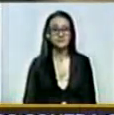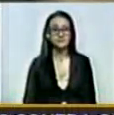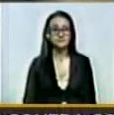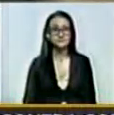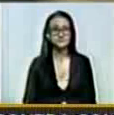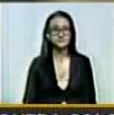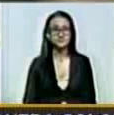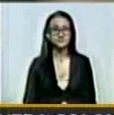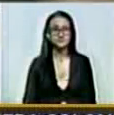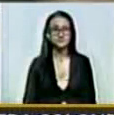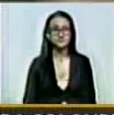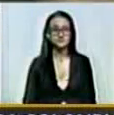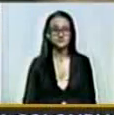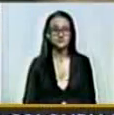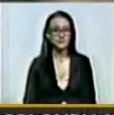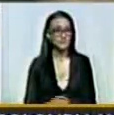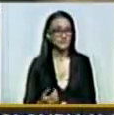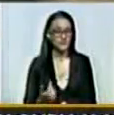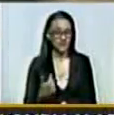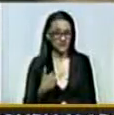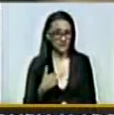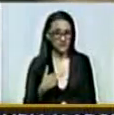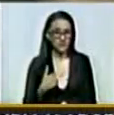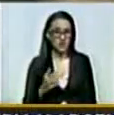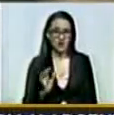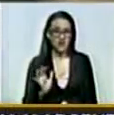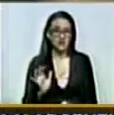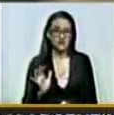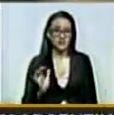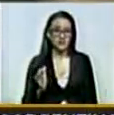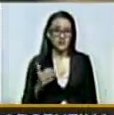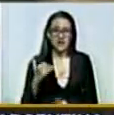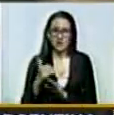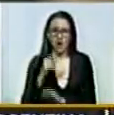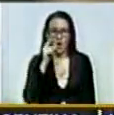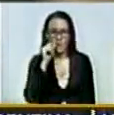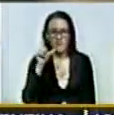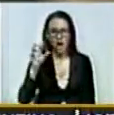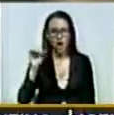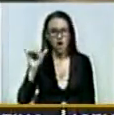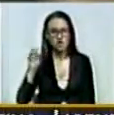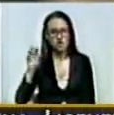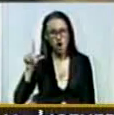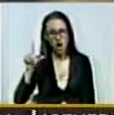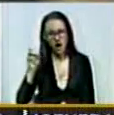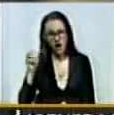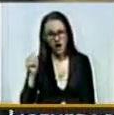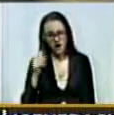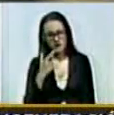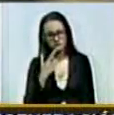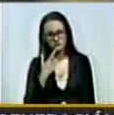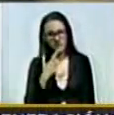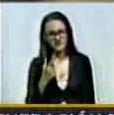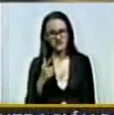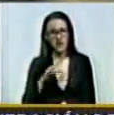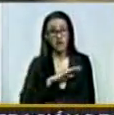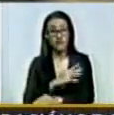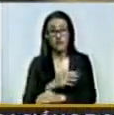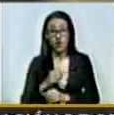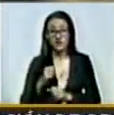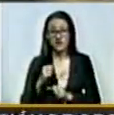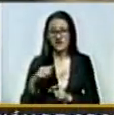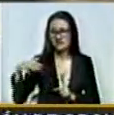No voy a llegar al extremo de Loyola, en el que quien decía que en una fortaleza